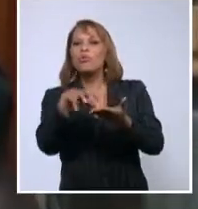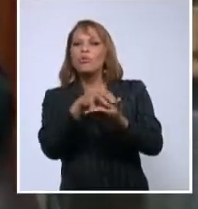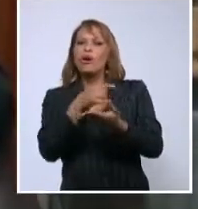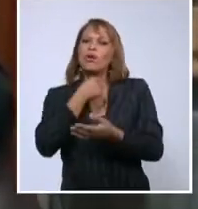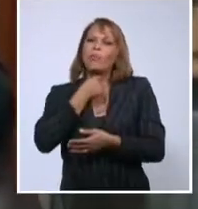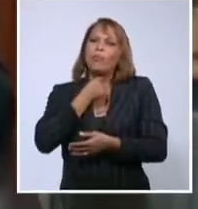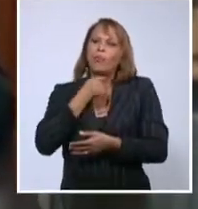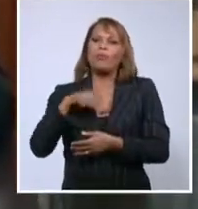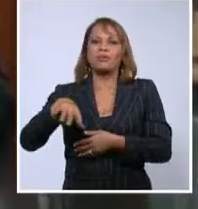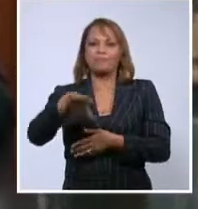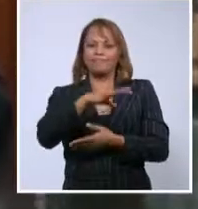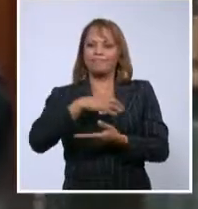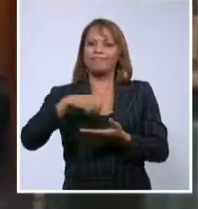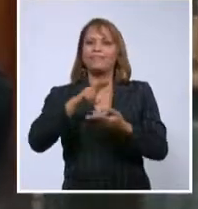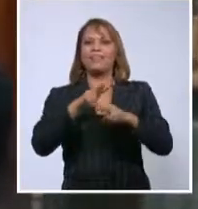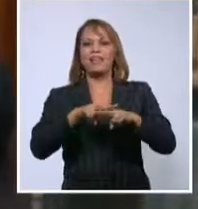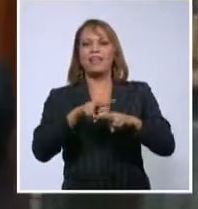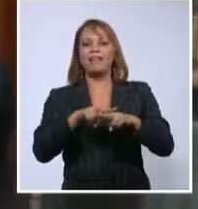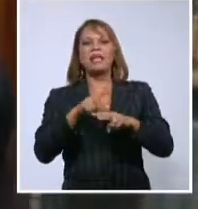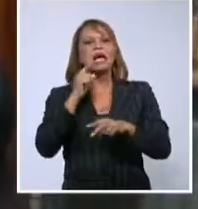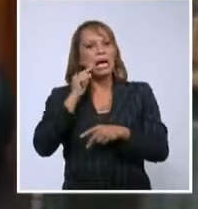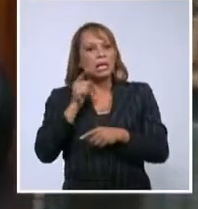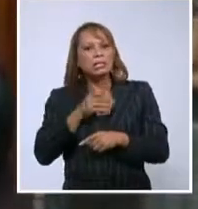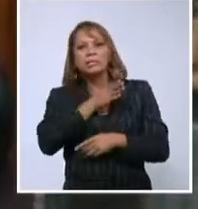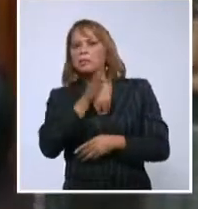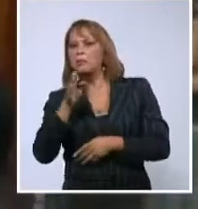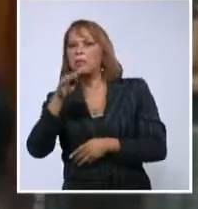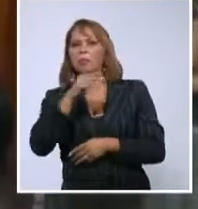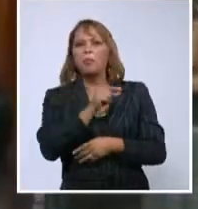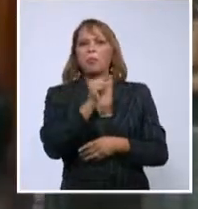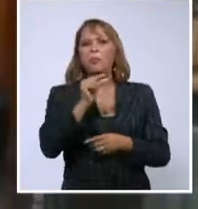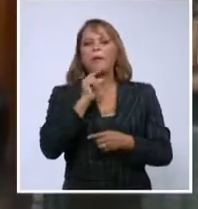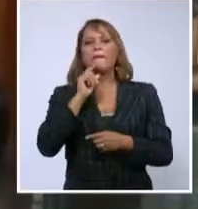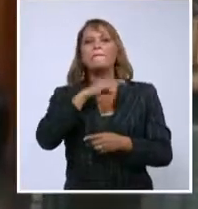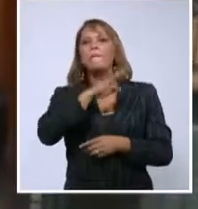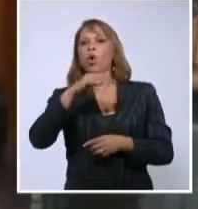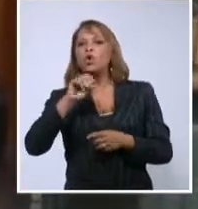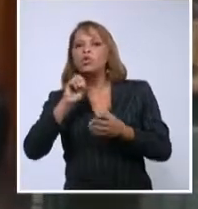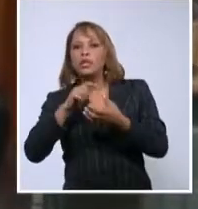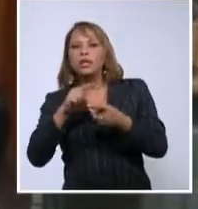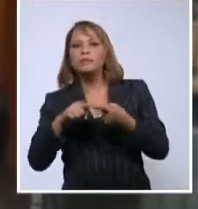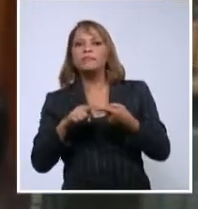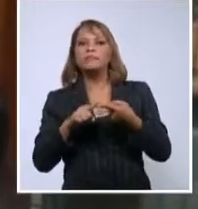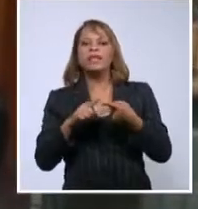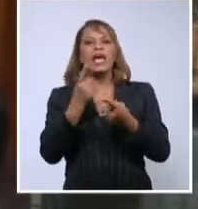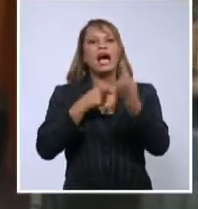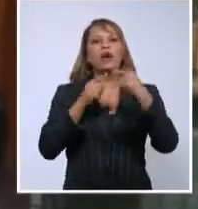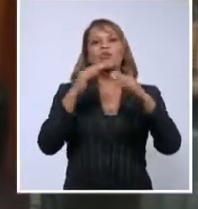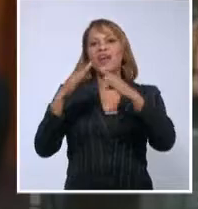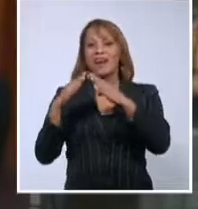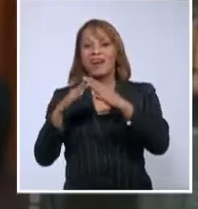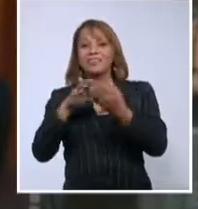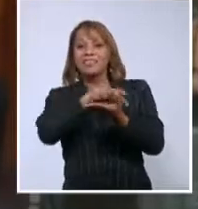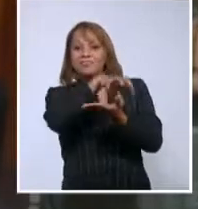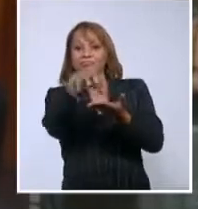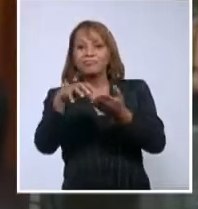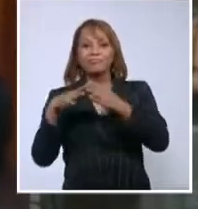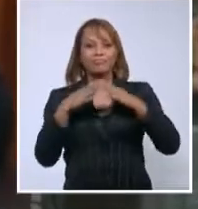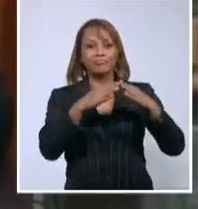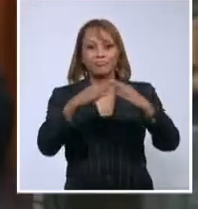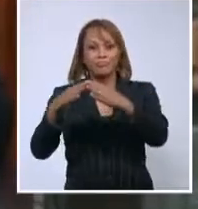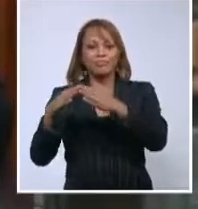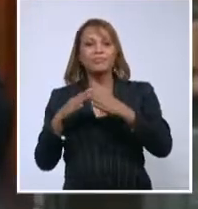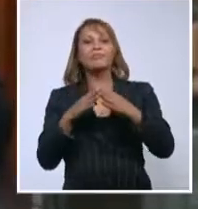humildes de la ciudad. Así recorrió los establecimientos de la calle Monte, algunas casas de vecindad en